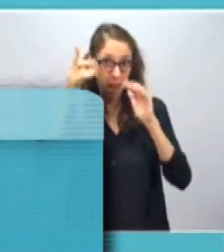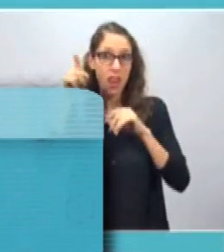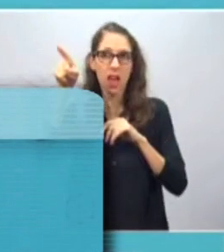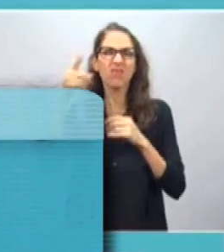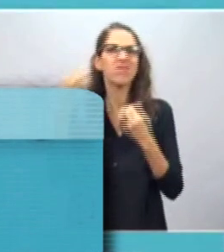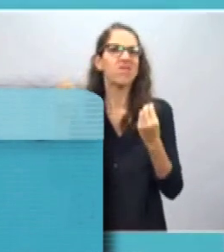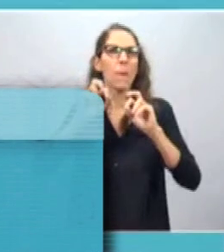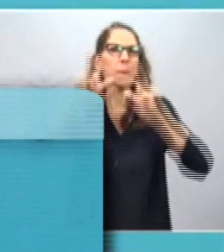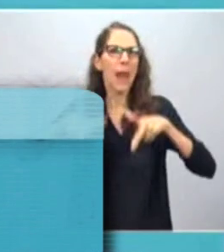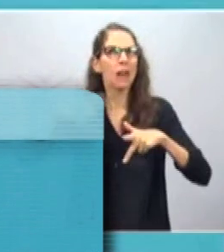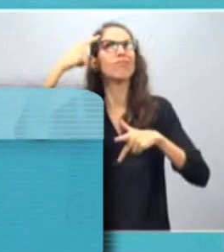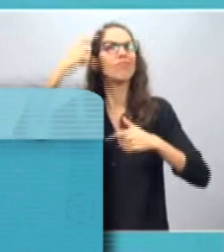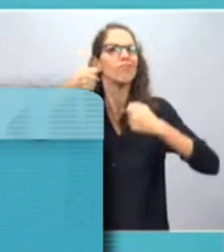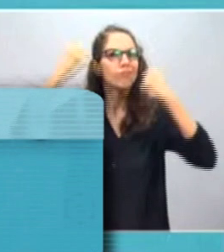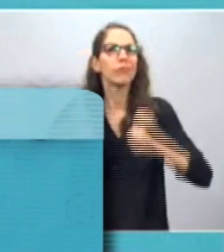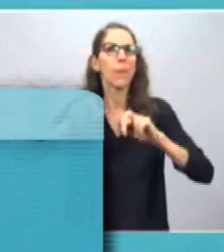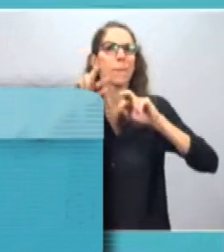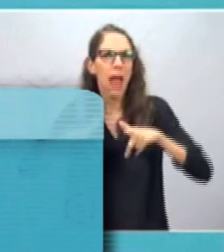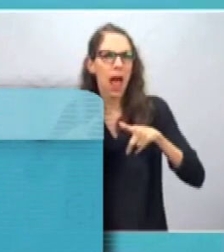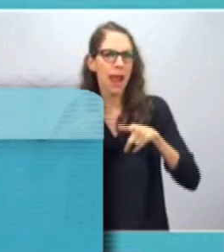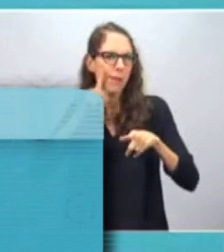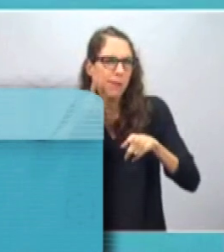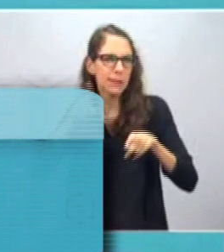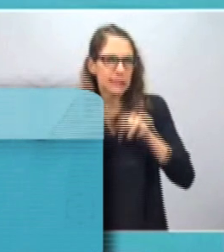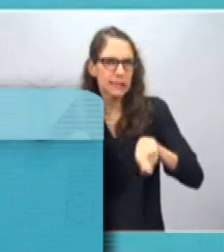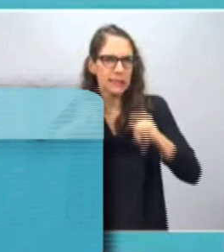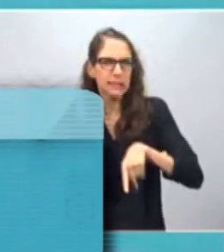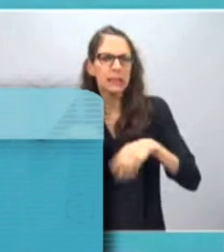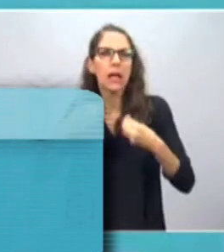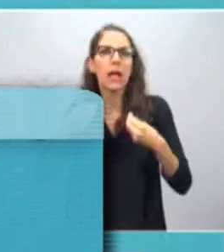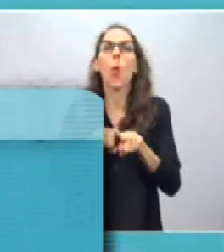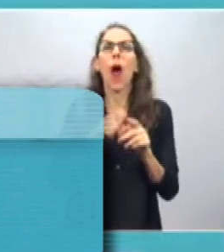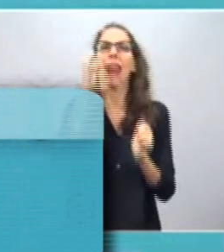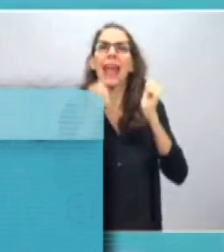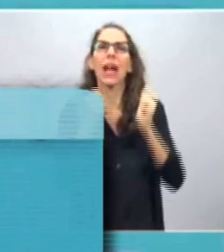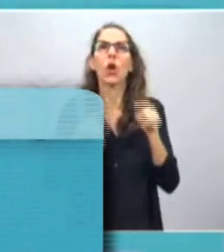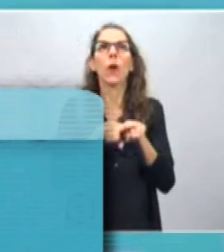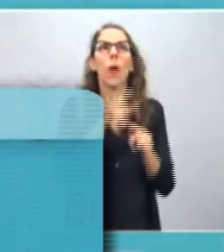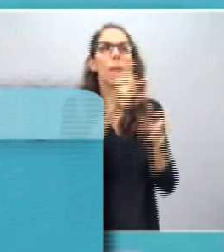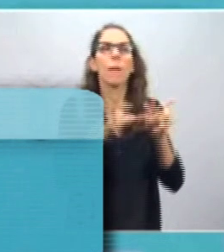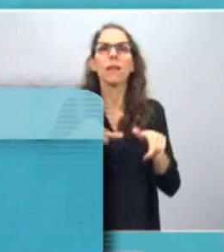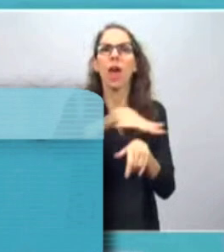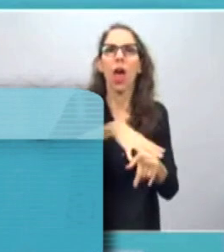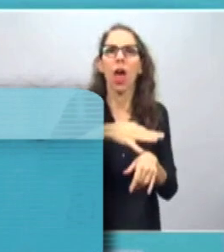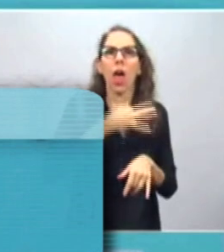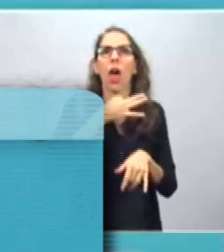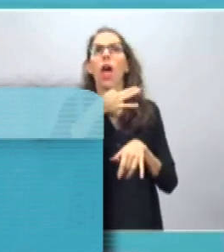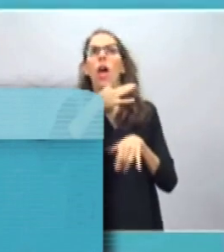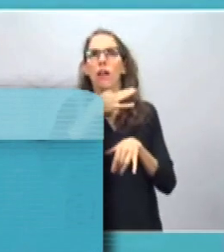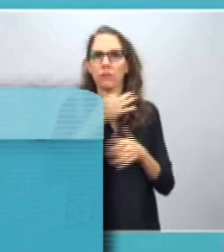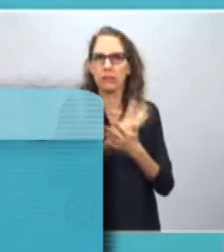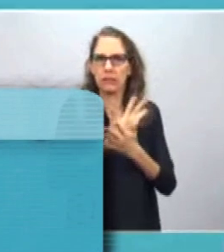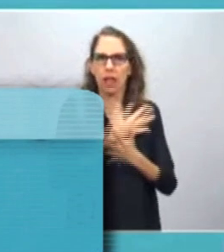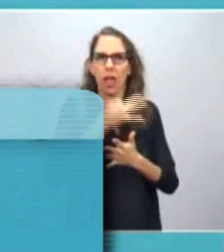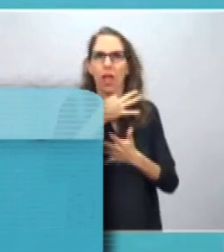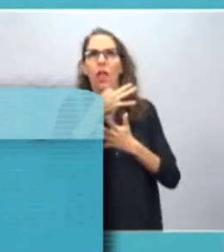plan deliberado, un plan sistemático de asfixia financiera y económica sobre el pueblo de la provincia de Buenos Aires. Esto